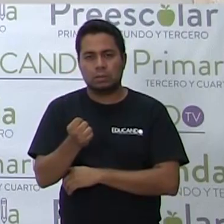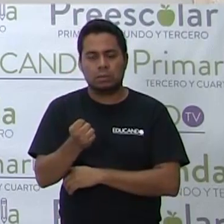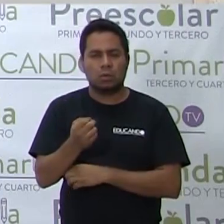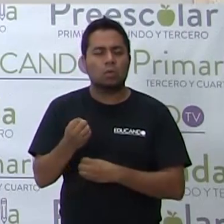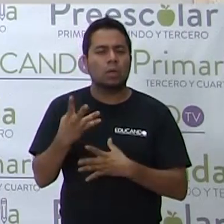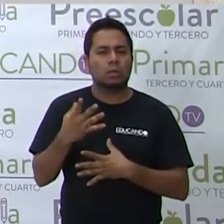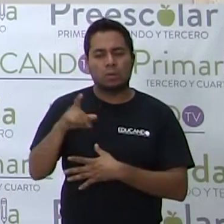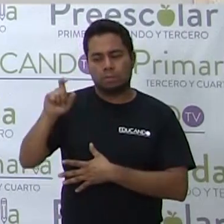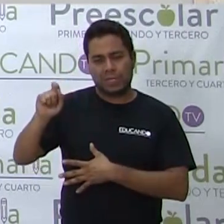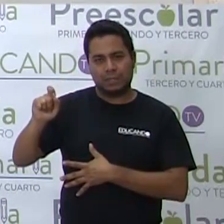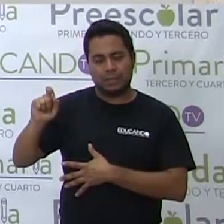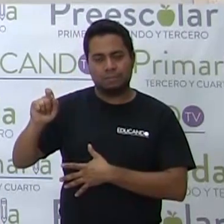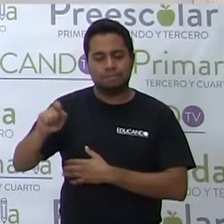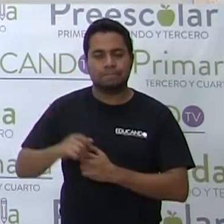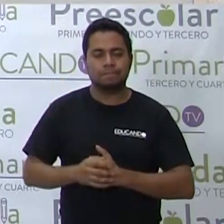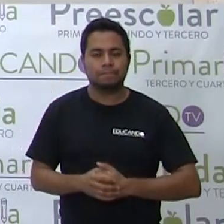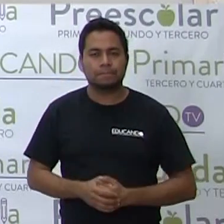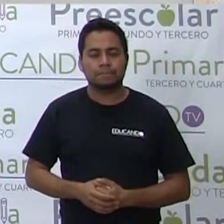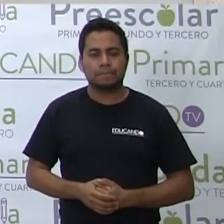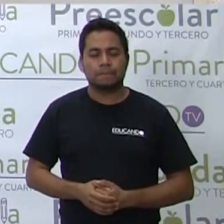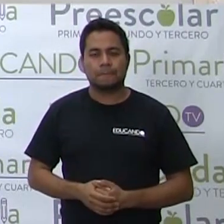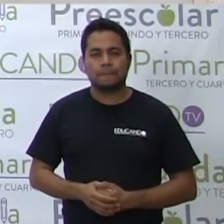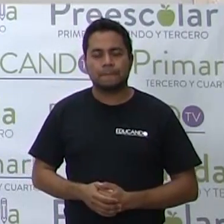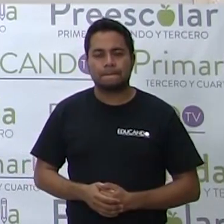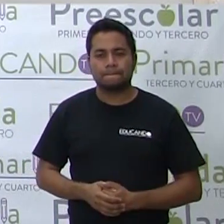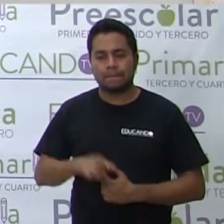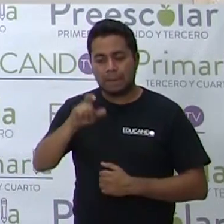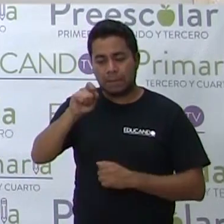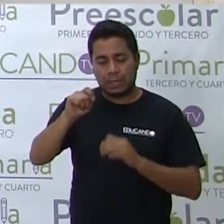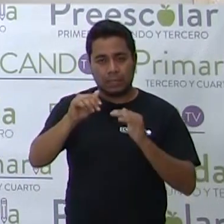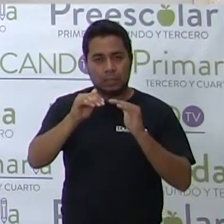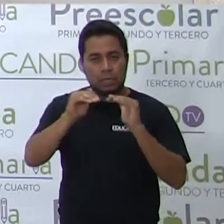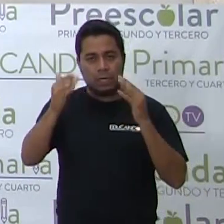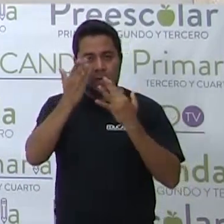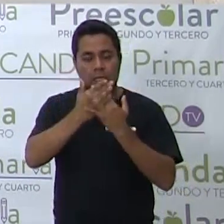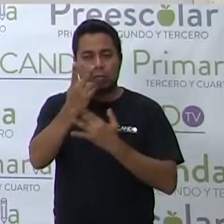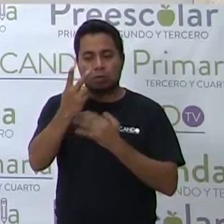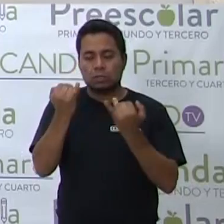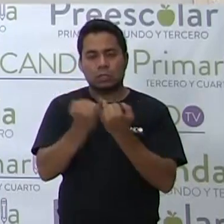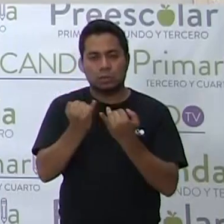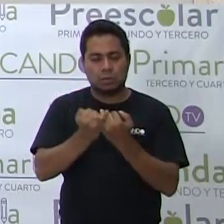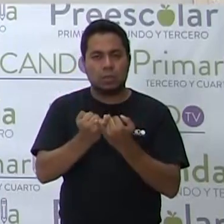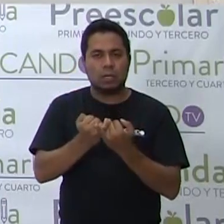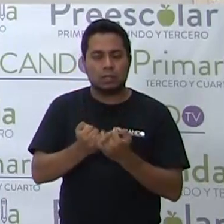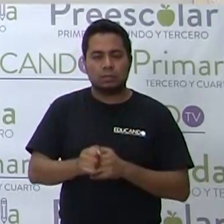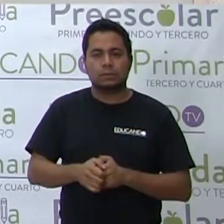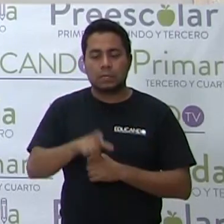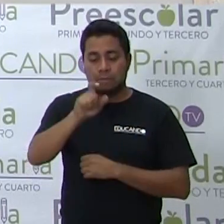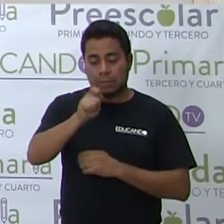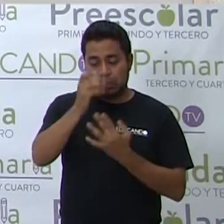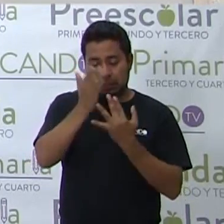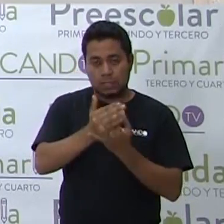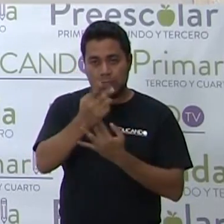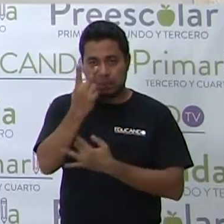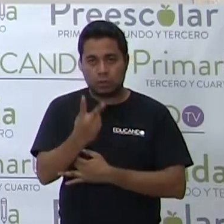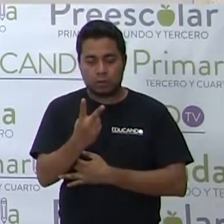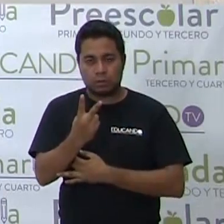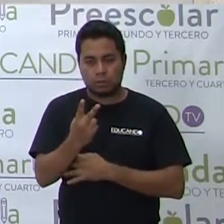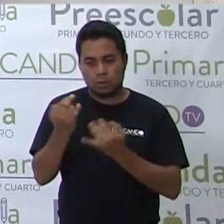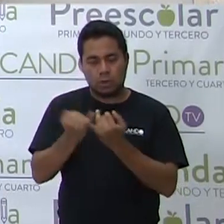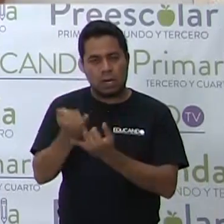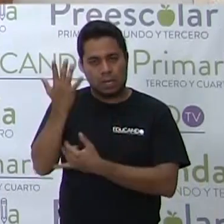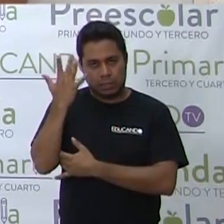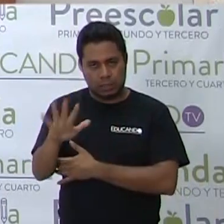es 20 s 20 sobre 2 = a 20 / 2